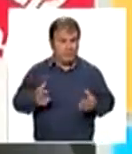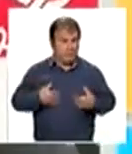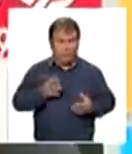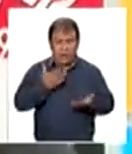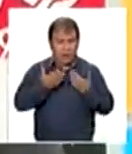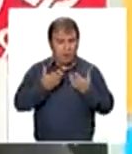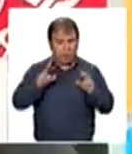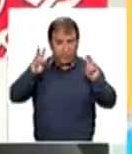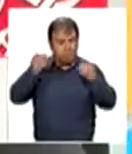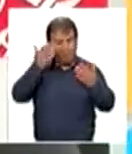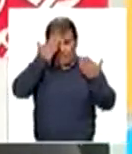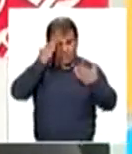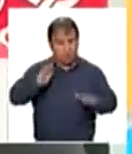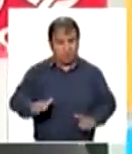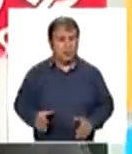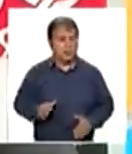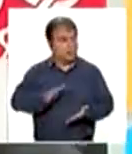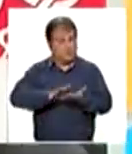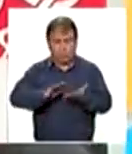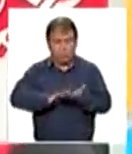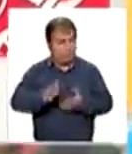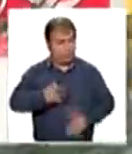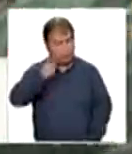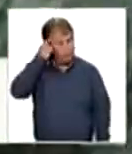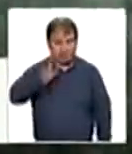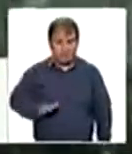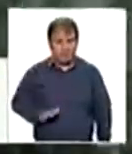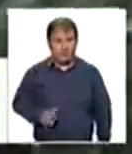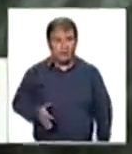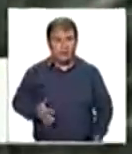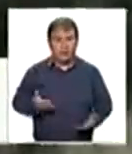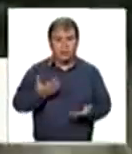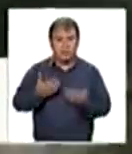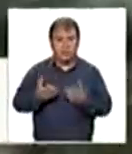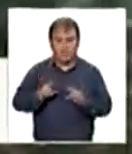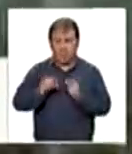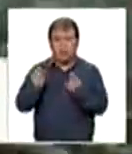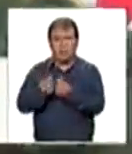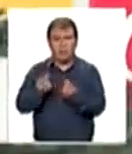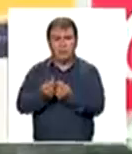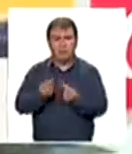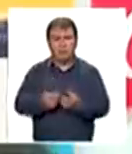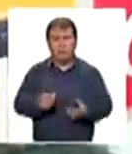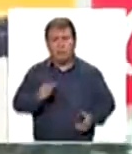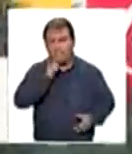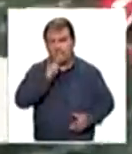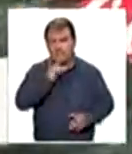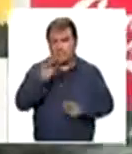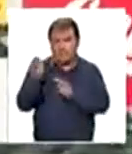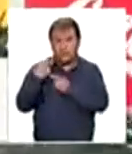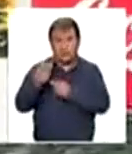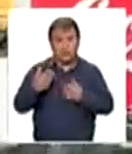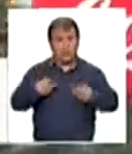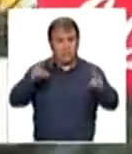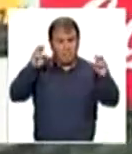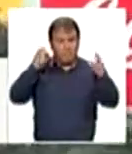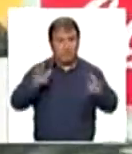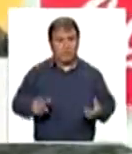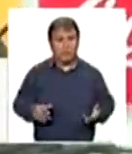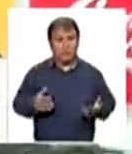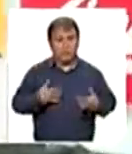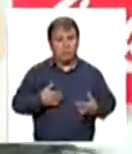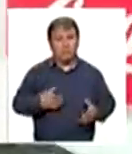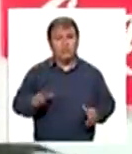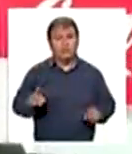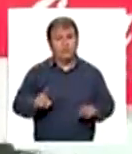puedo hablar de un tema que no sé. Disculpen, pero yo no sé nada. Yoshi, pero no se ha hablado en el grupo. Entiendo que es irresponsable hablar de un tema que no se conoce. Pero, hermano, entiendo, baja. Entiendo,